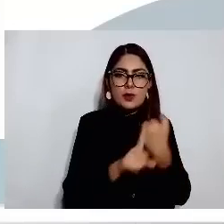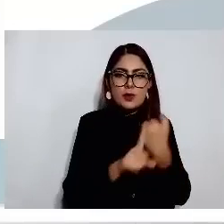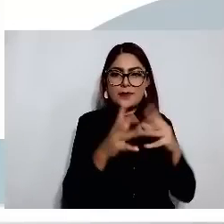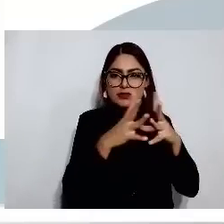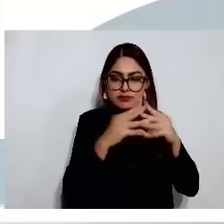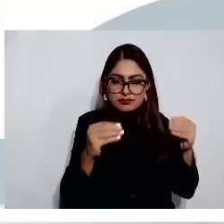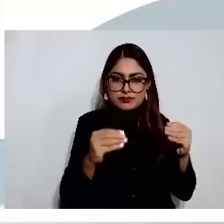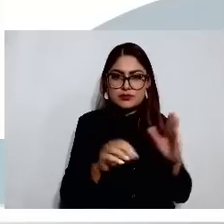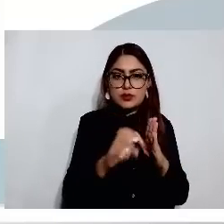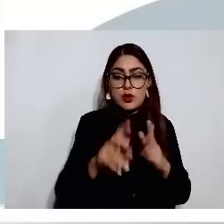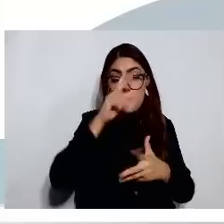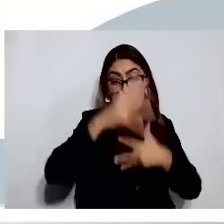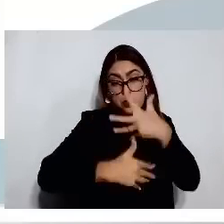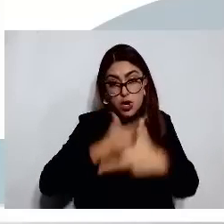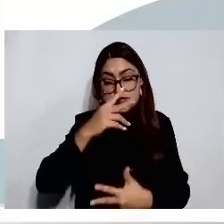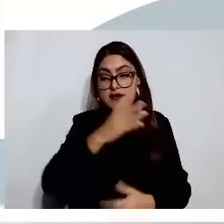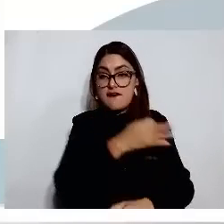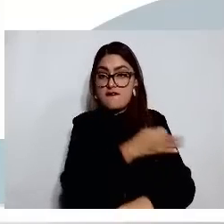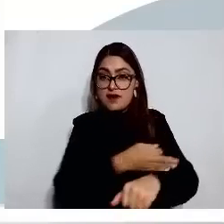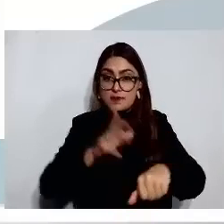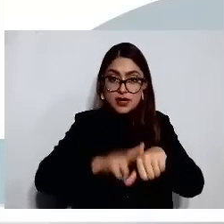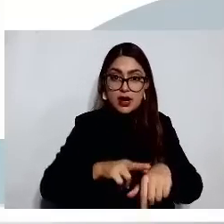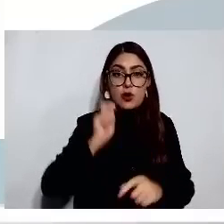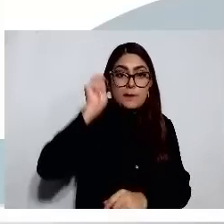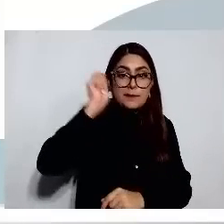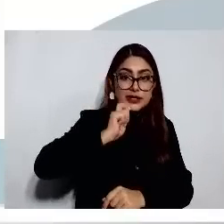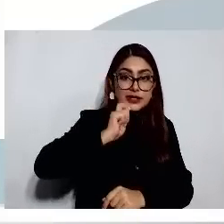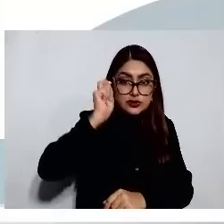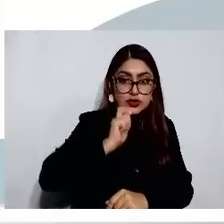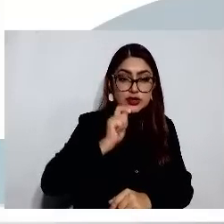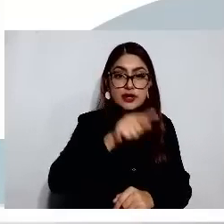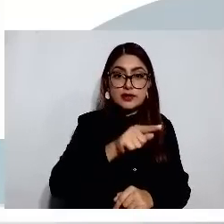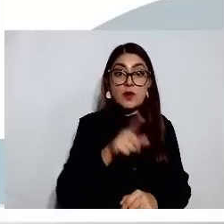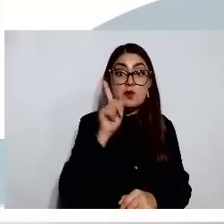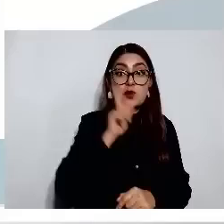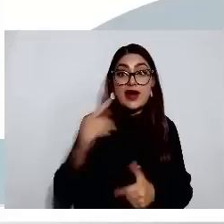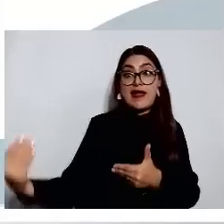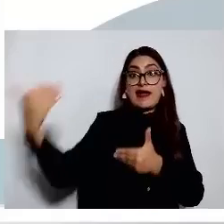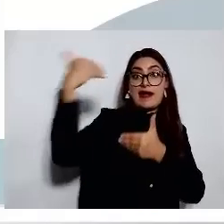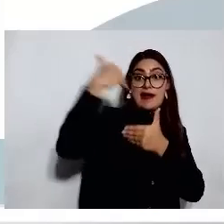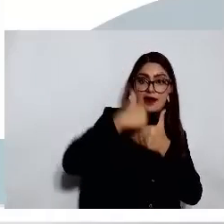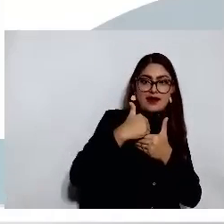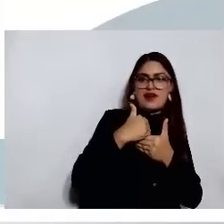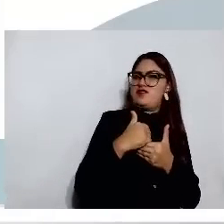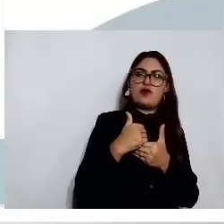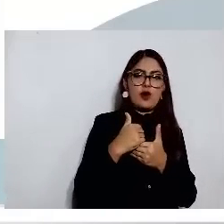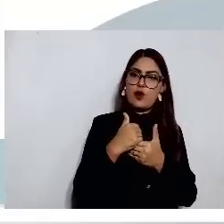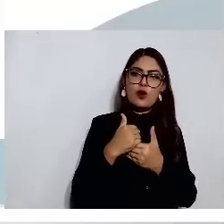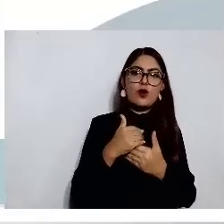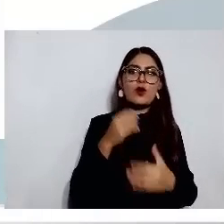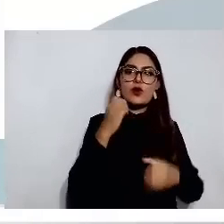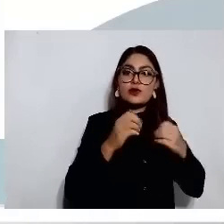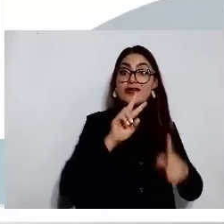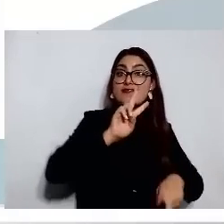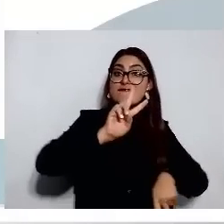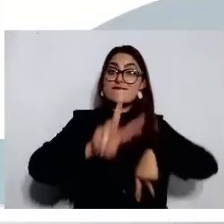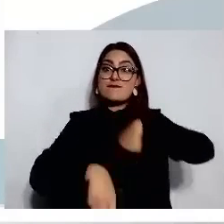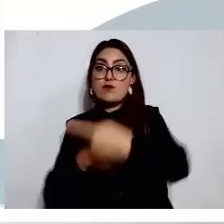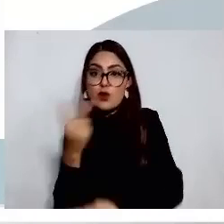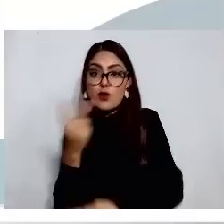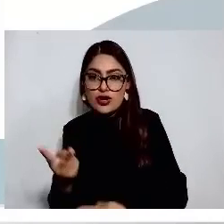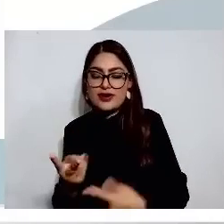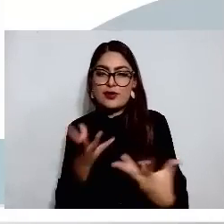y pensiones en la comunidad. Las mujeres no se tienen que trasladar ni siquiera para solicitarlo, porque es una colaboración entre la